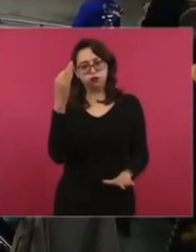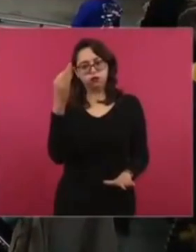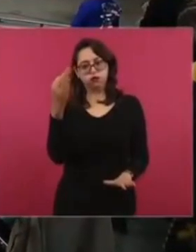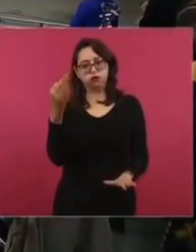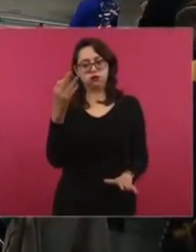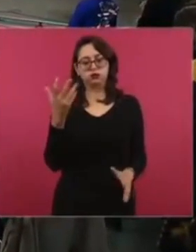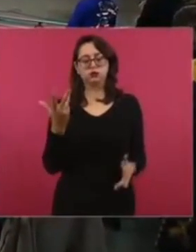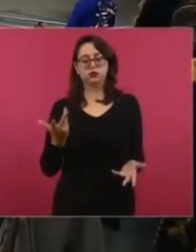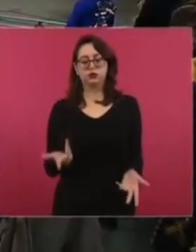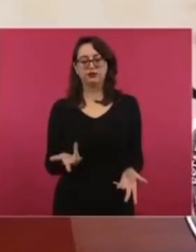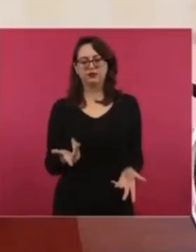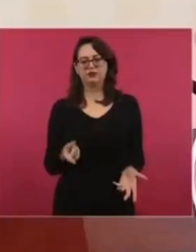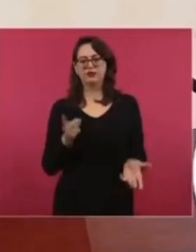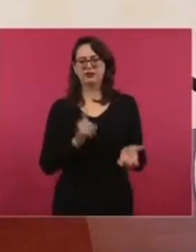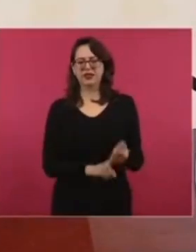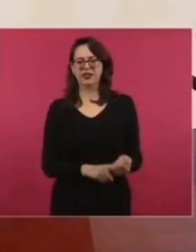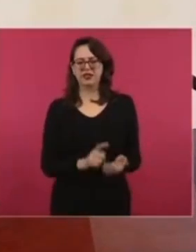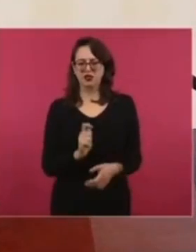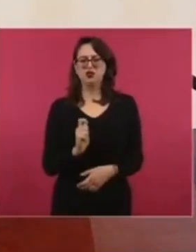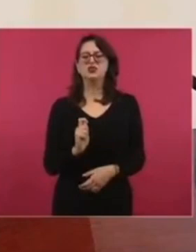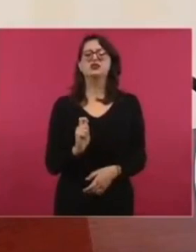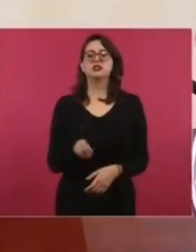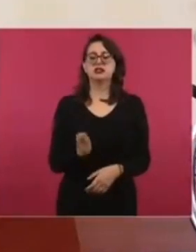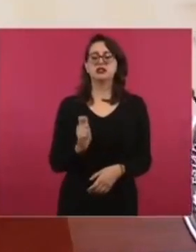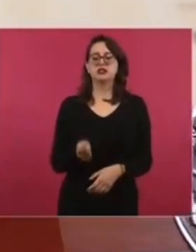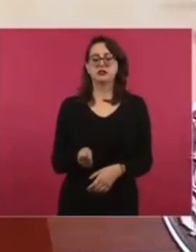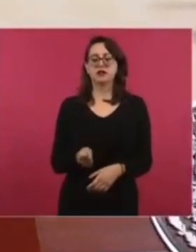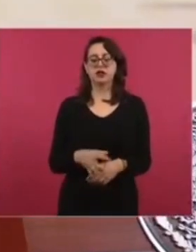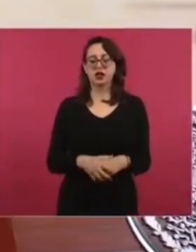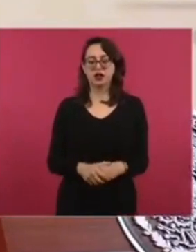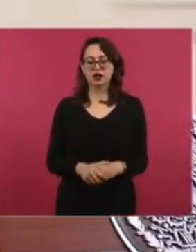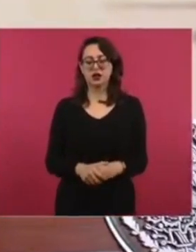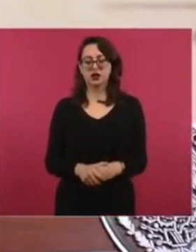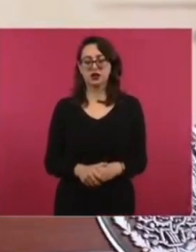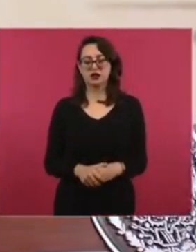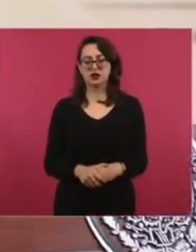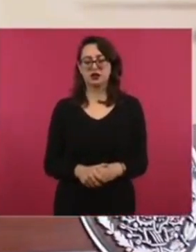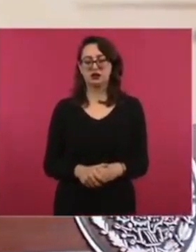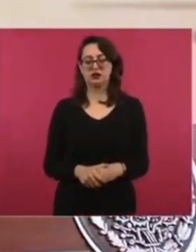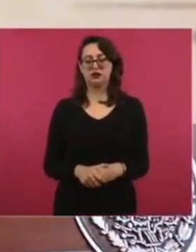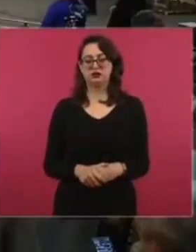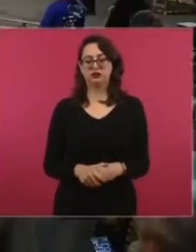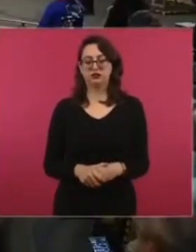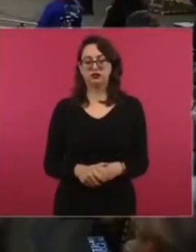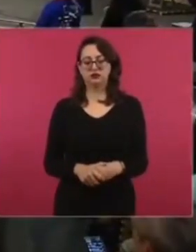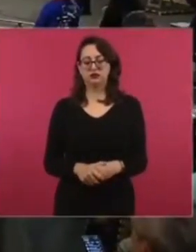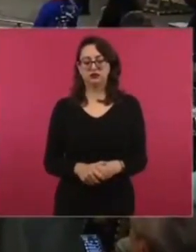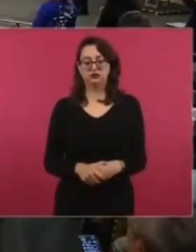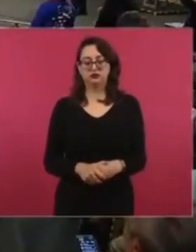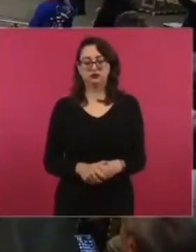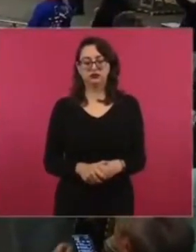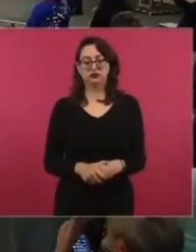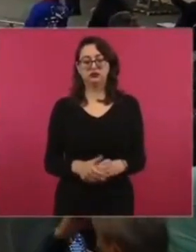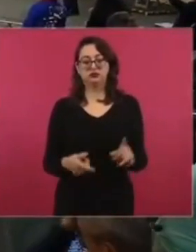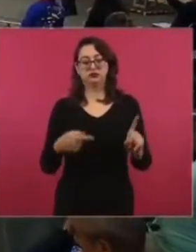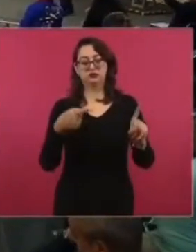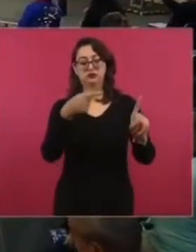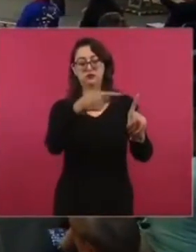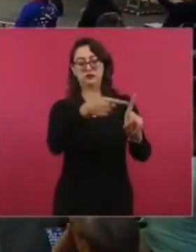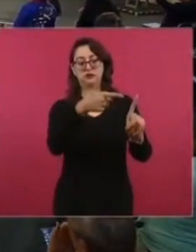A favor o en contra pero que se resuelva un asunto De cuántos